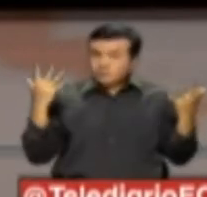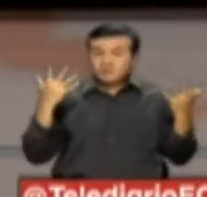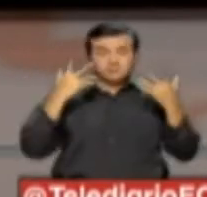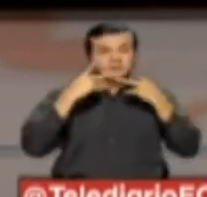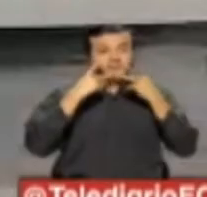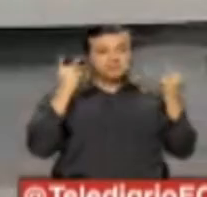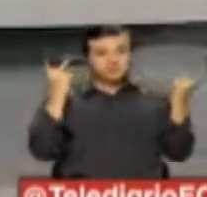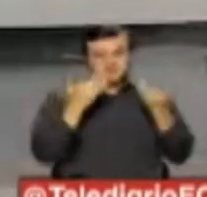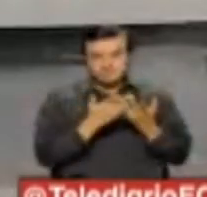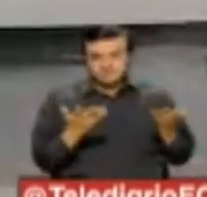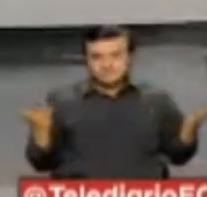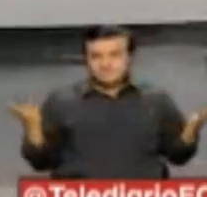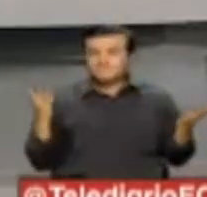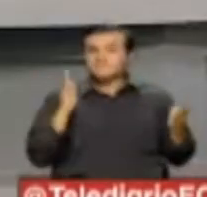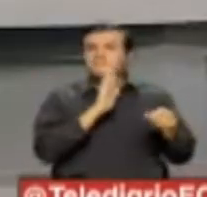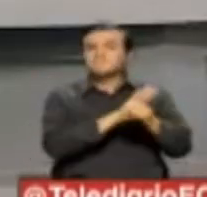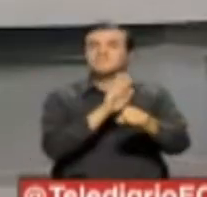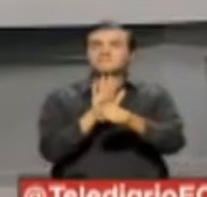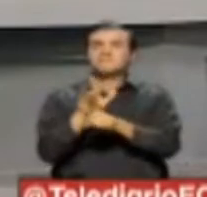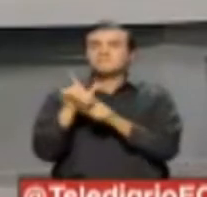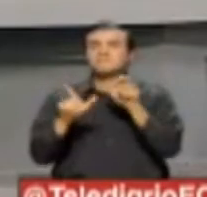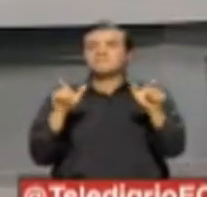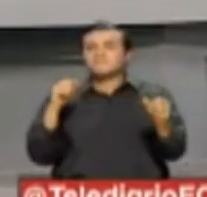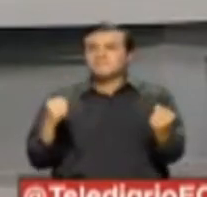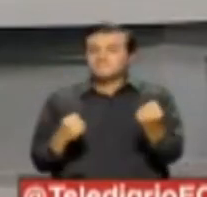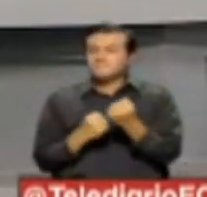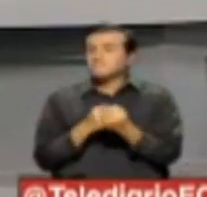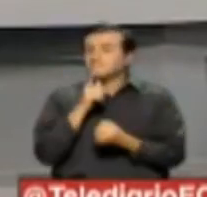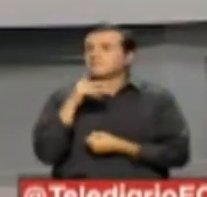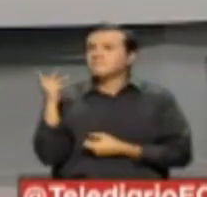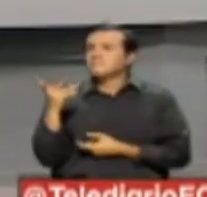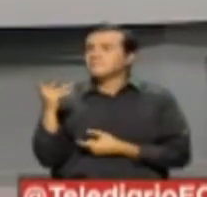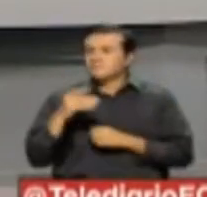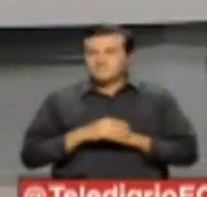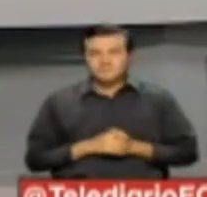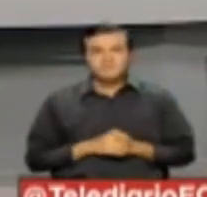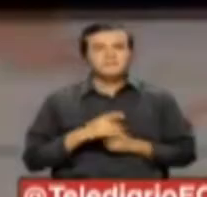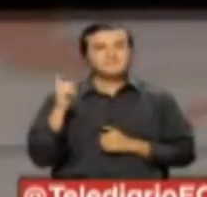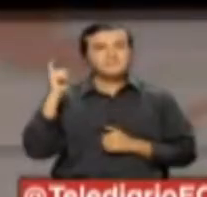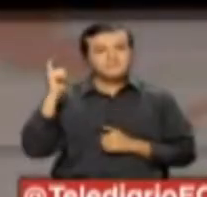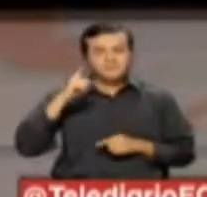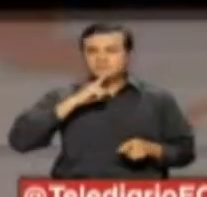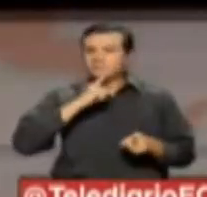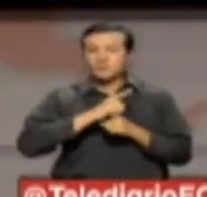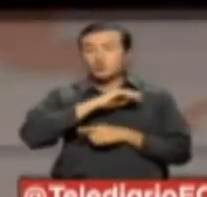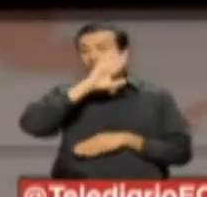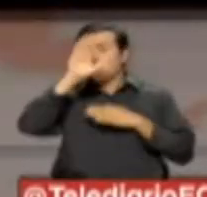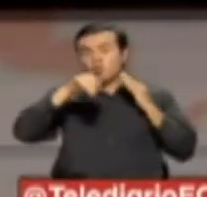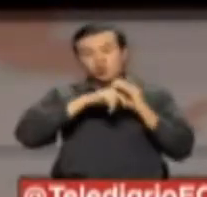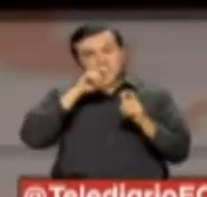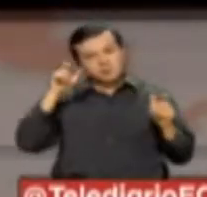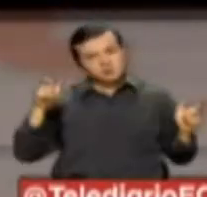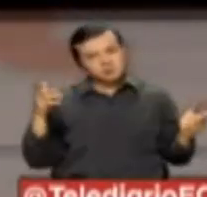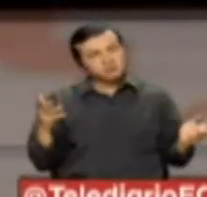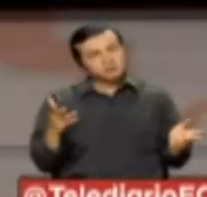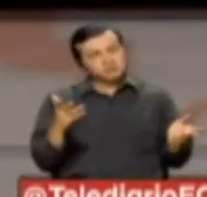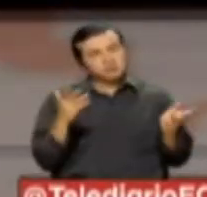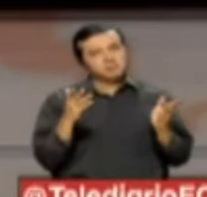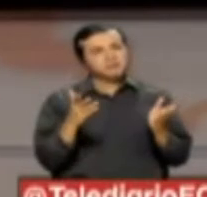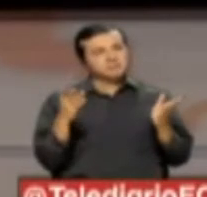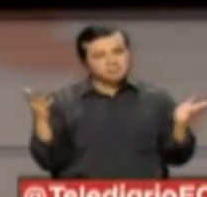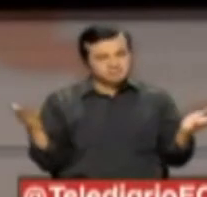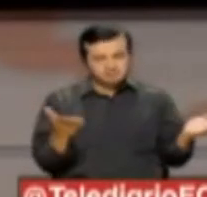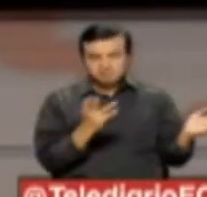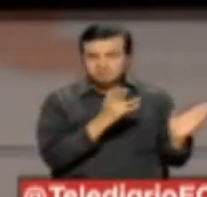publicación que sectores están llamados a realizar este aporte bueno realmente es necesario que toda la ciudadanía se involucre en esto porque